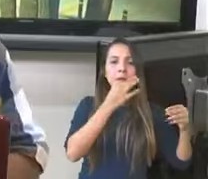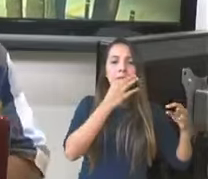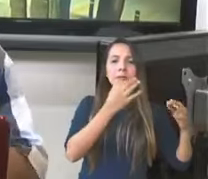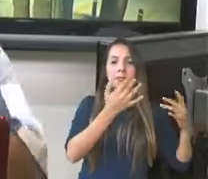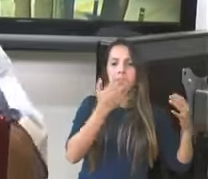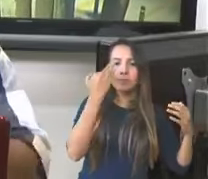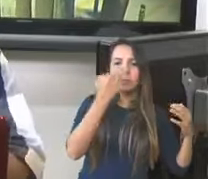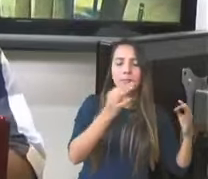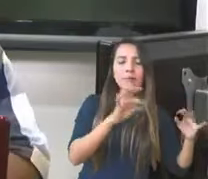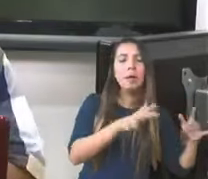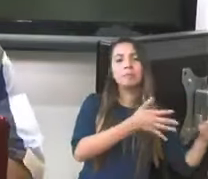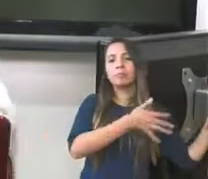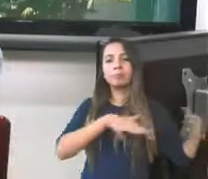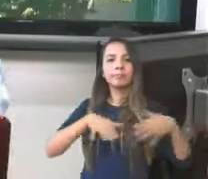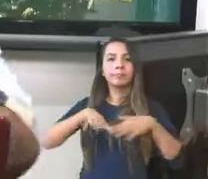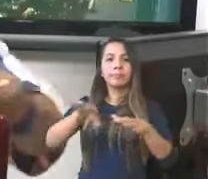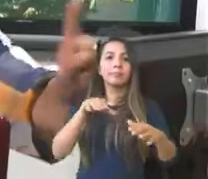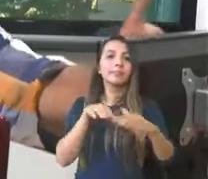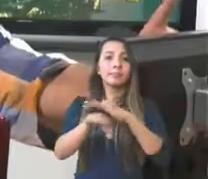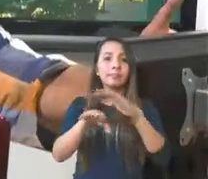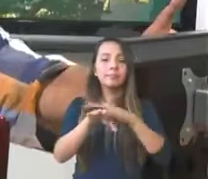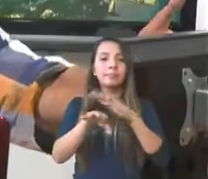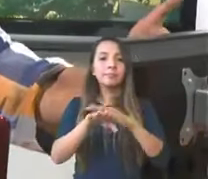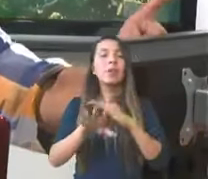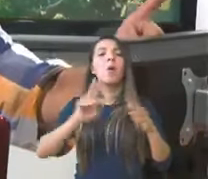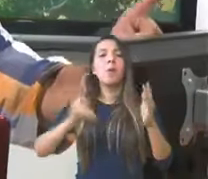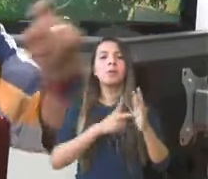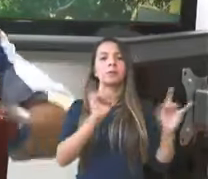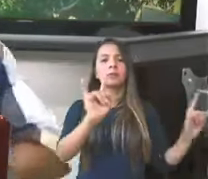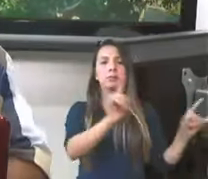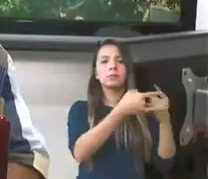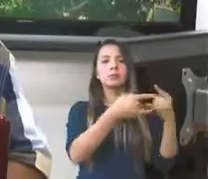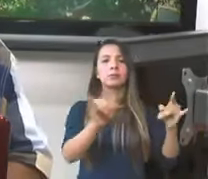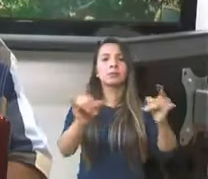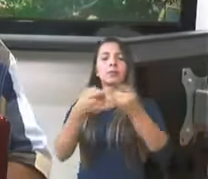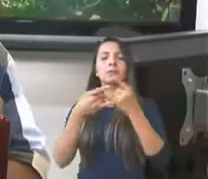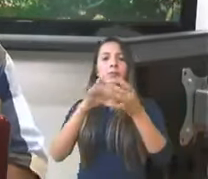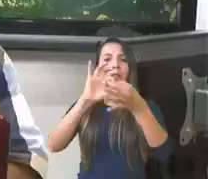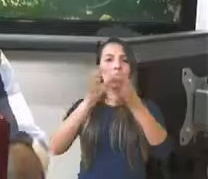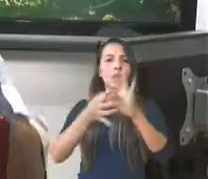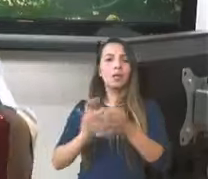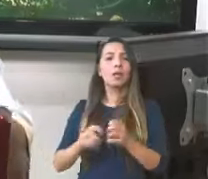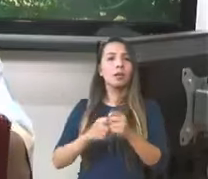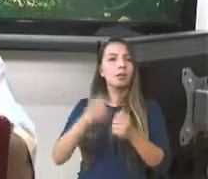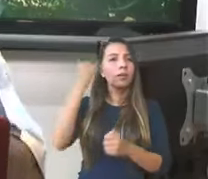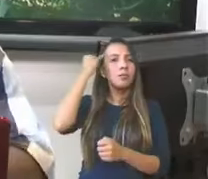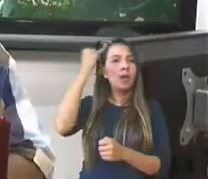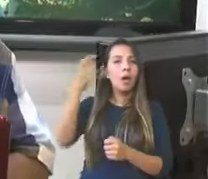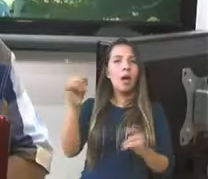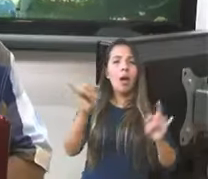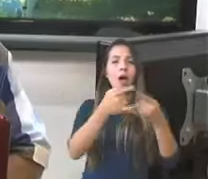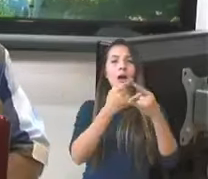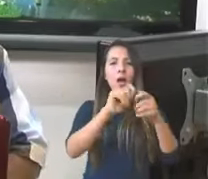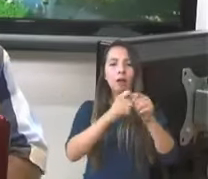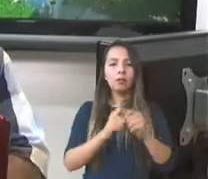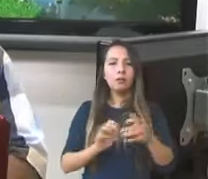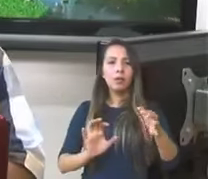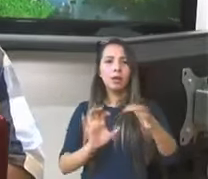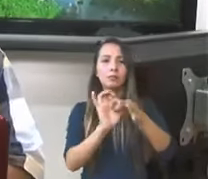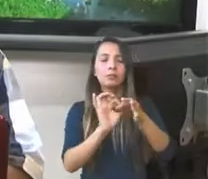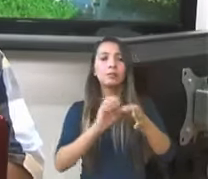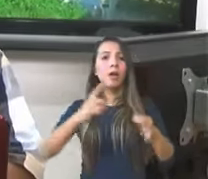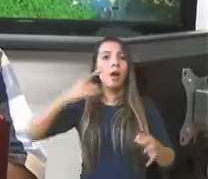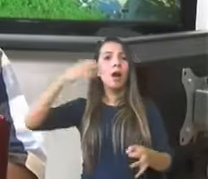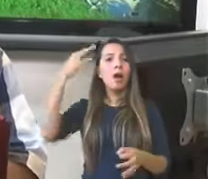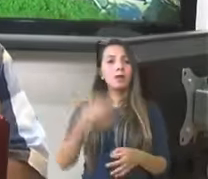estas puertas que tienen cadena y que lo obliguen a que tenga que salir por la parte del estacionamiento. Pues el llamado para los